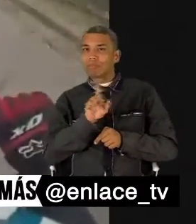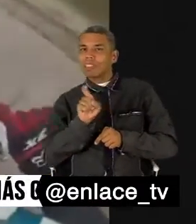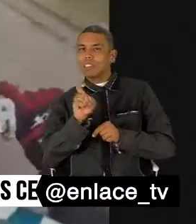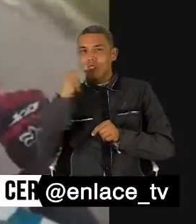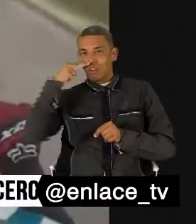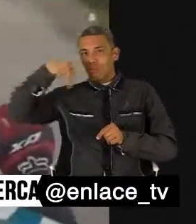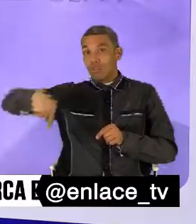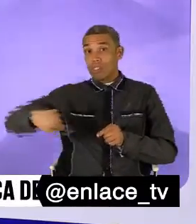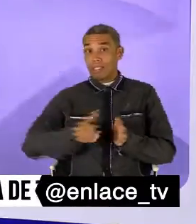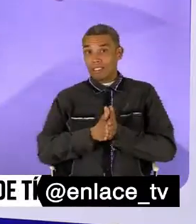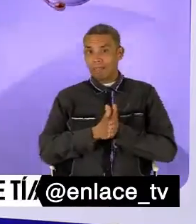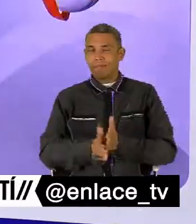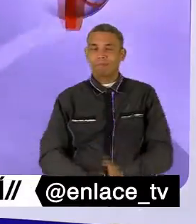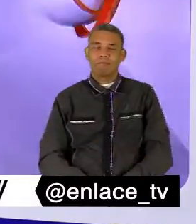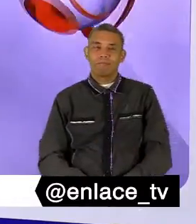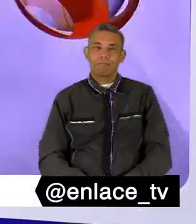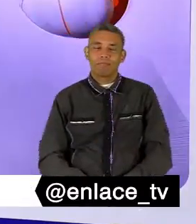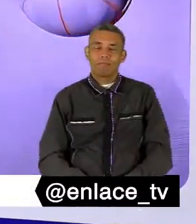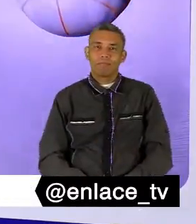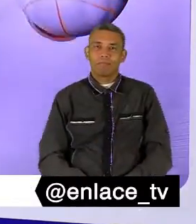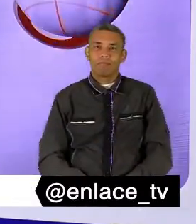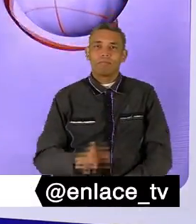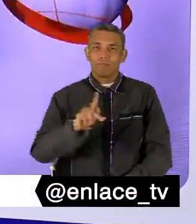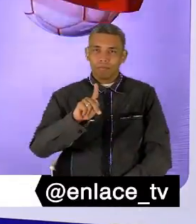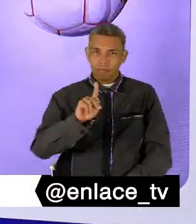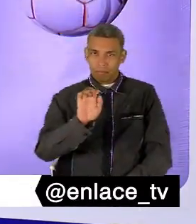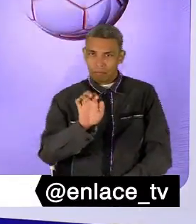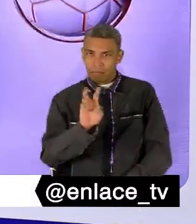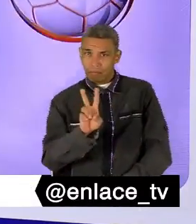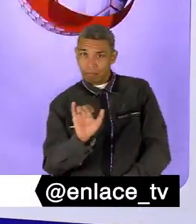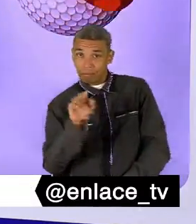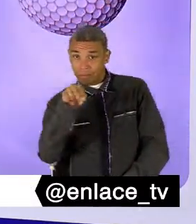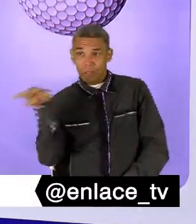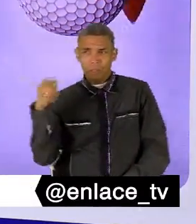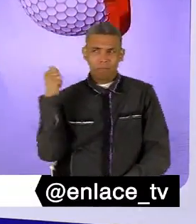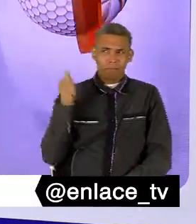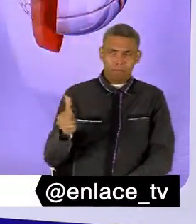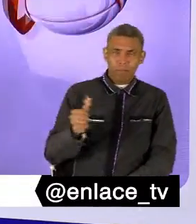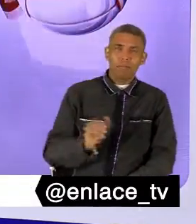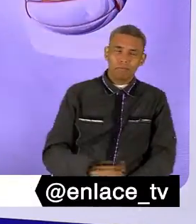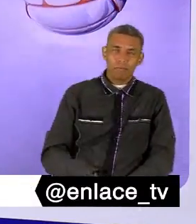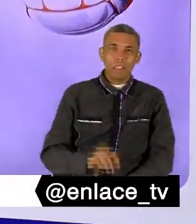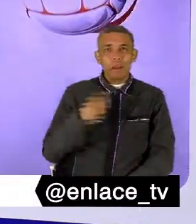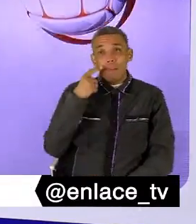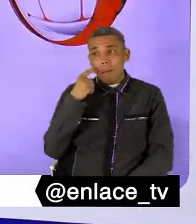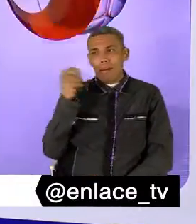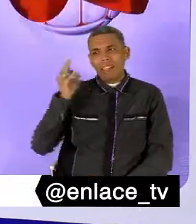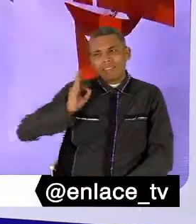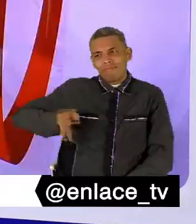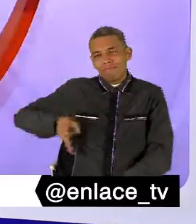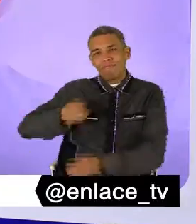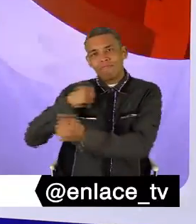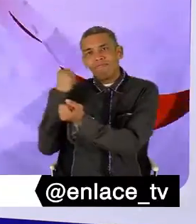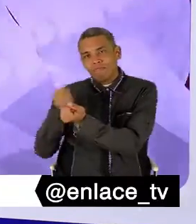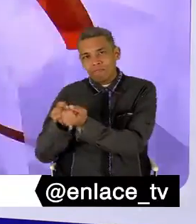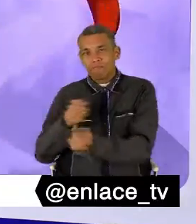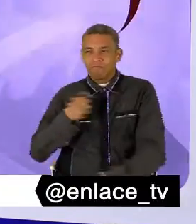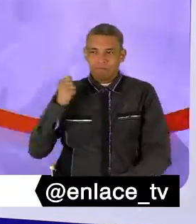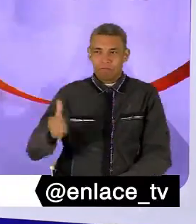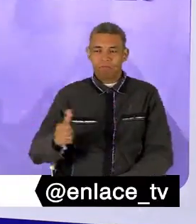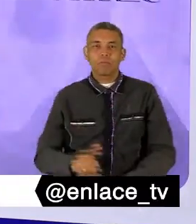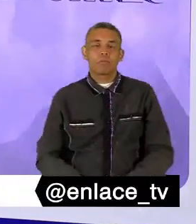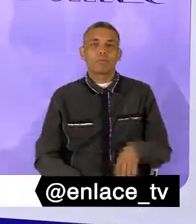junio. Bien por Kevin y bien por su padre, Gilberto Cardona, que siempre lo apoya cada que sale a nivel